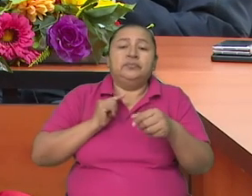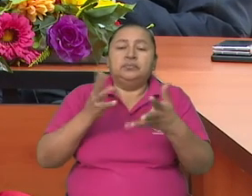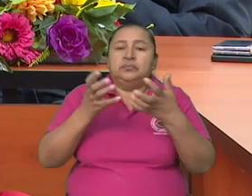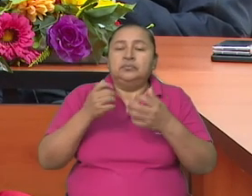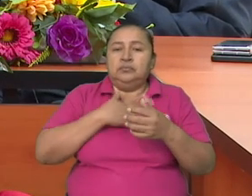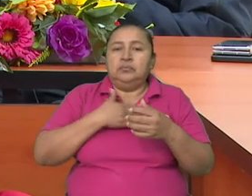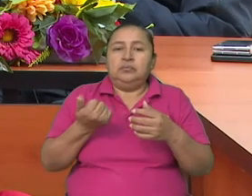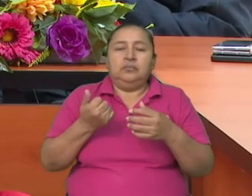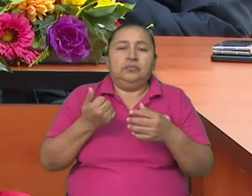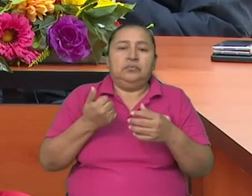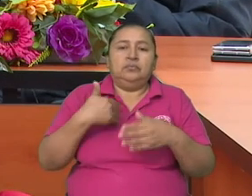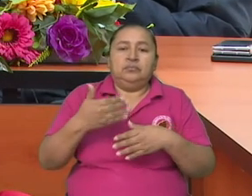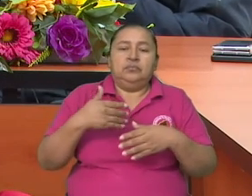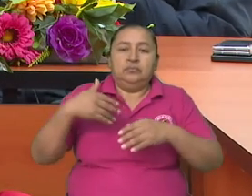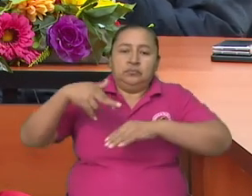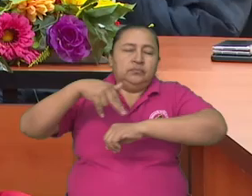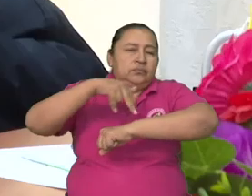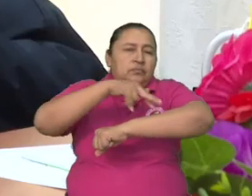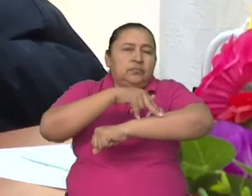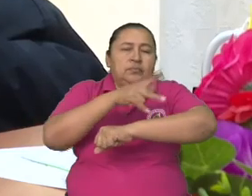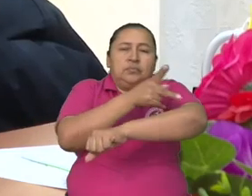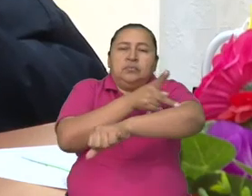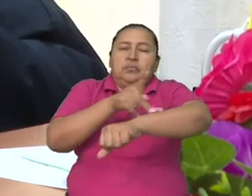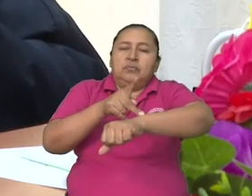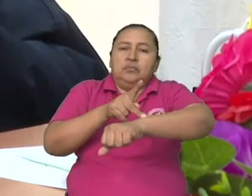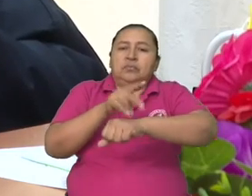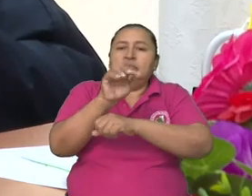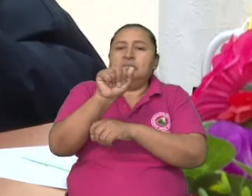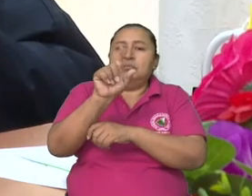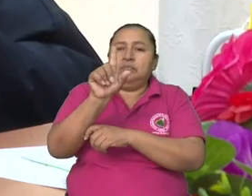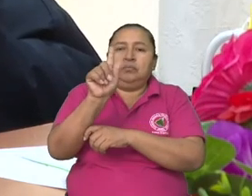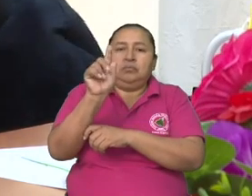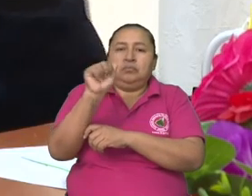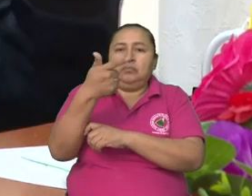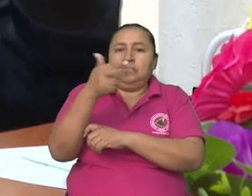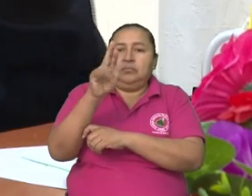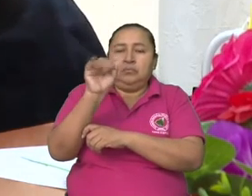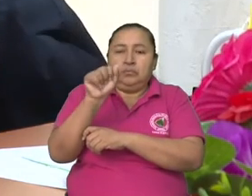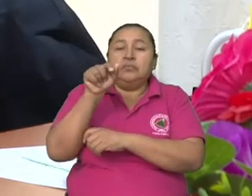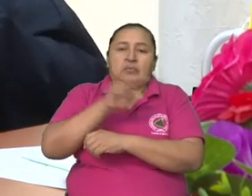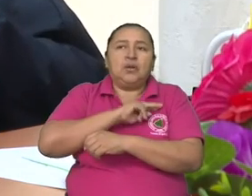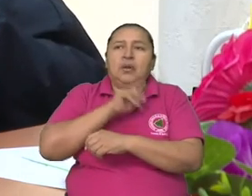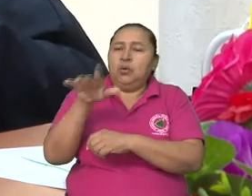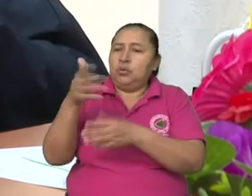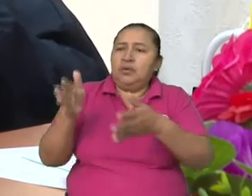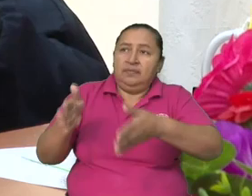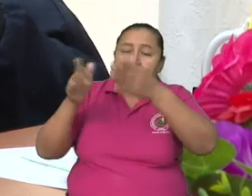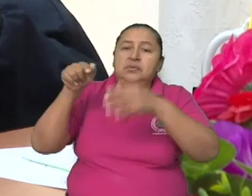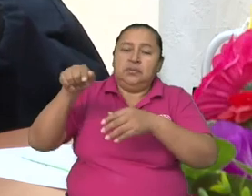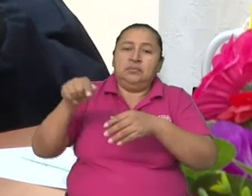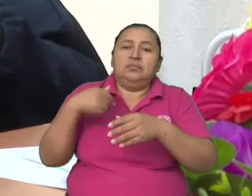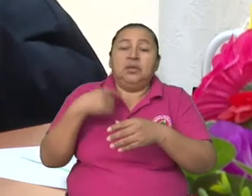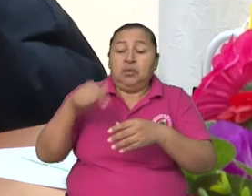mejorar lo que es el camino del puerto Altagracia. Ya tenemos también otro edificio ahí, y con